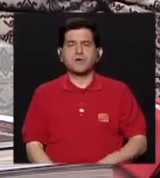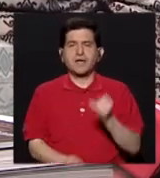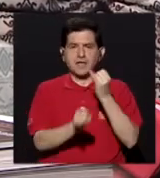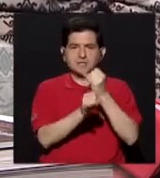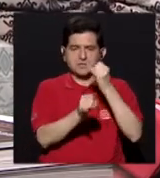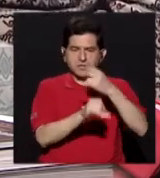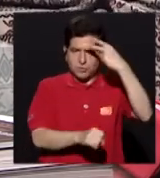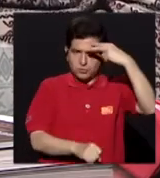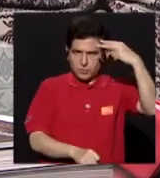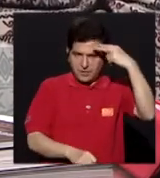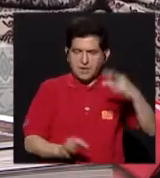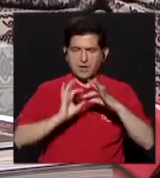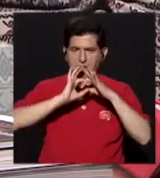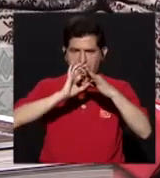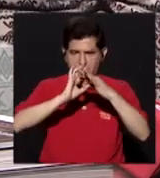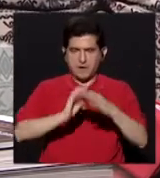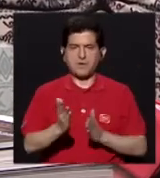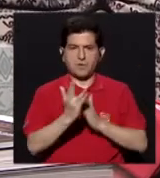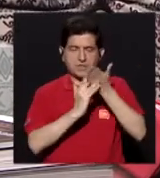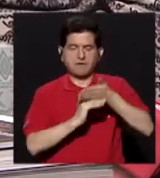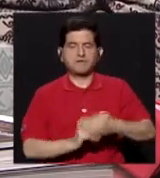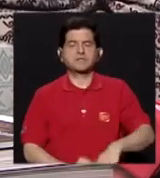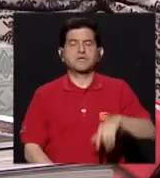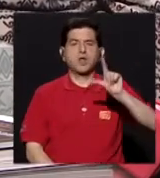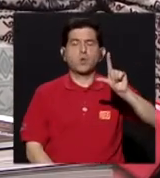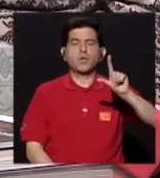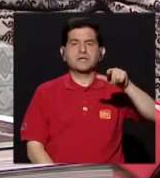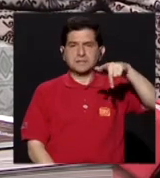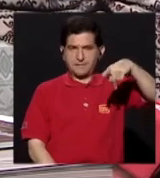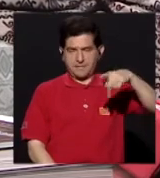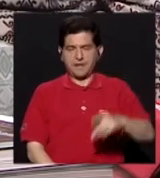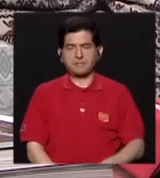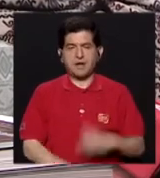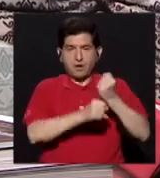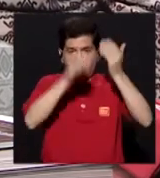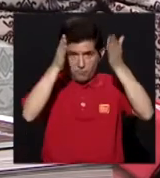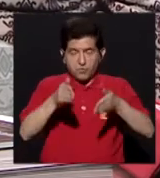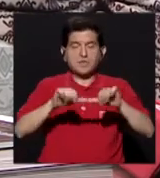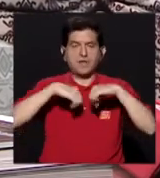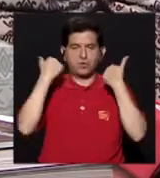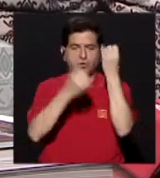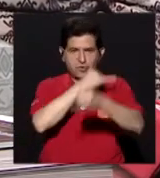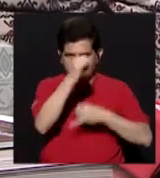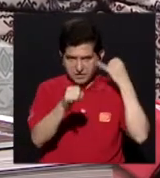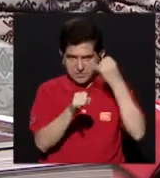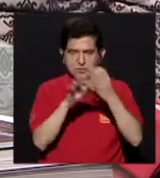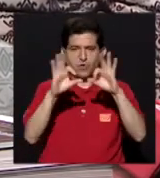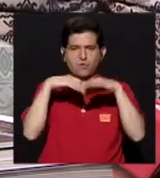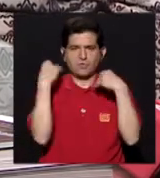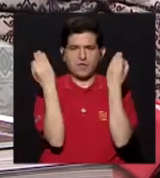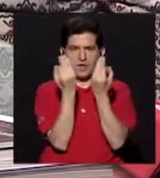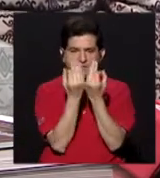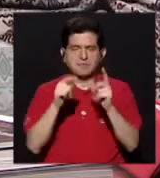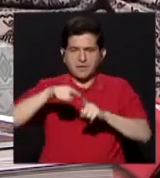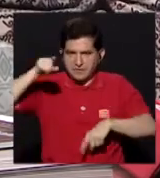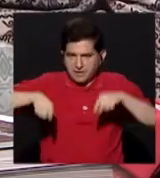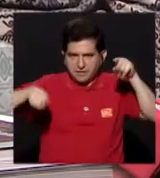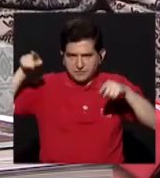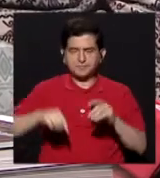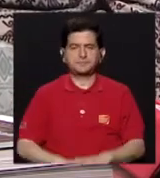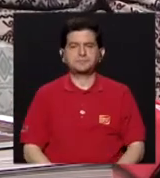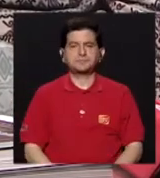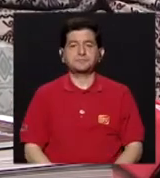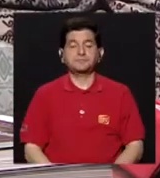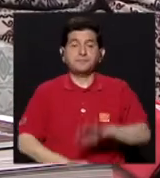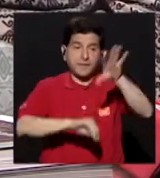Mexicano de Sexología, a través de Luis Perelman, que es uno de los fundadores de la Asociación Internacional de Familias por la Diversidad,